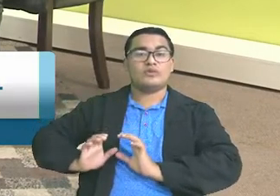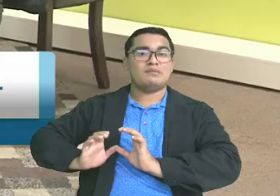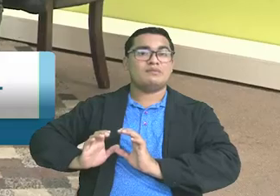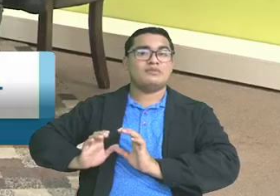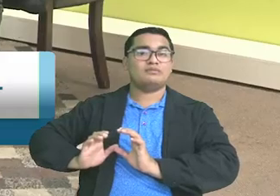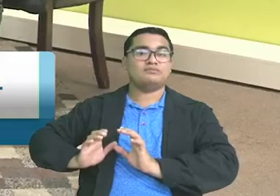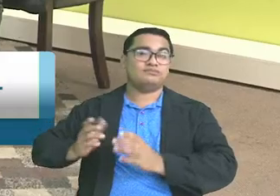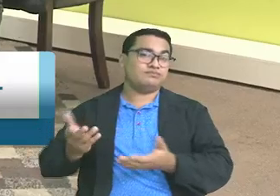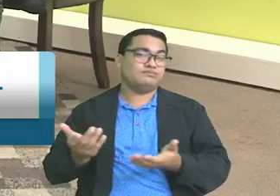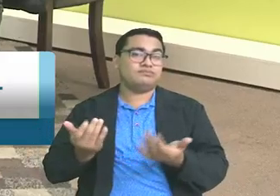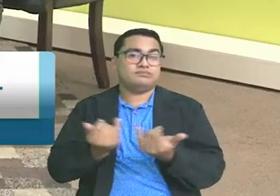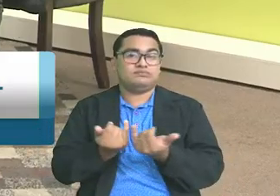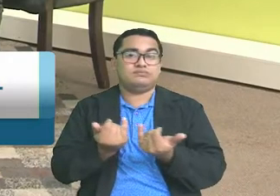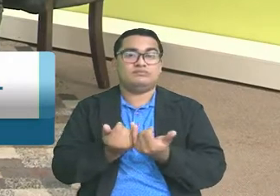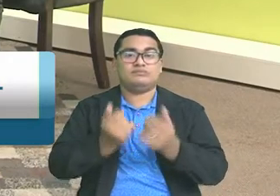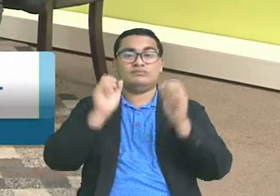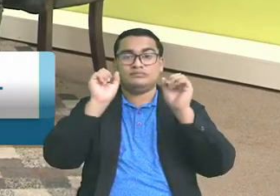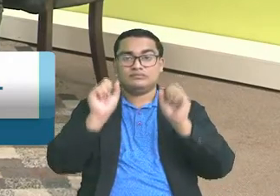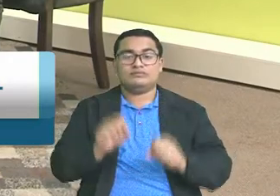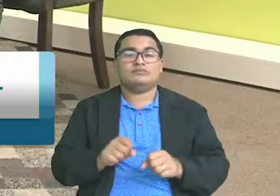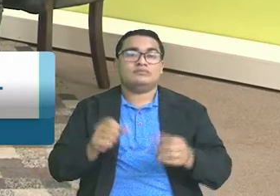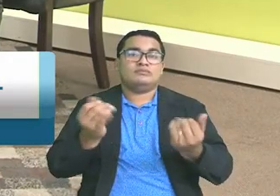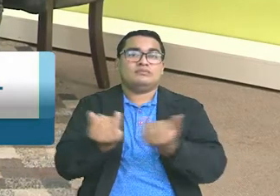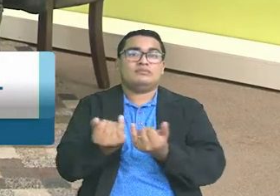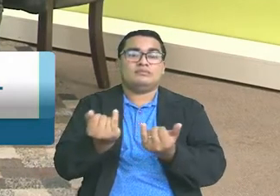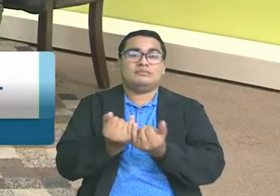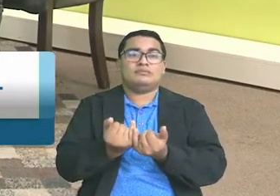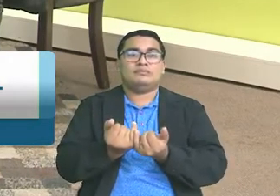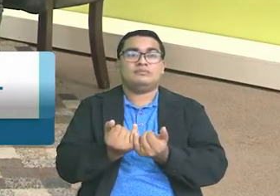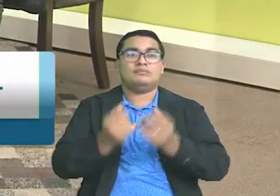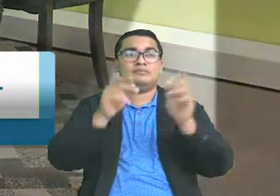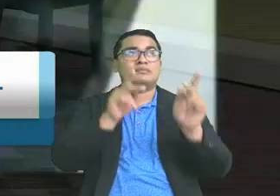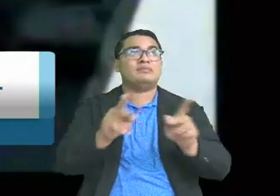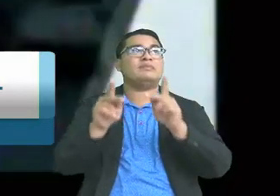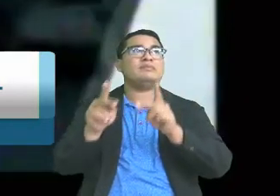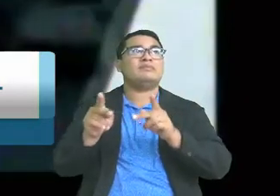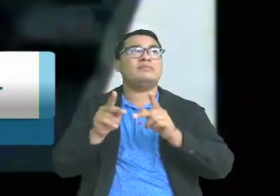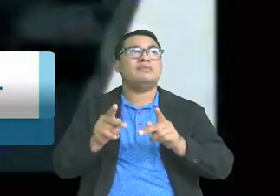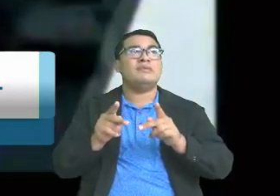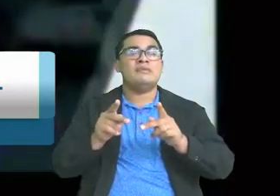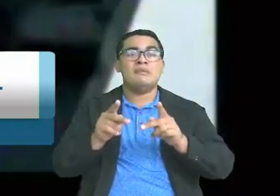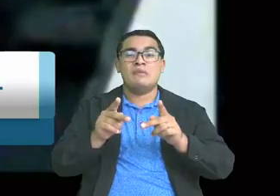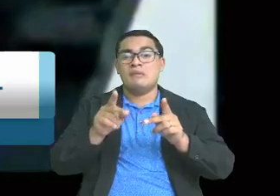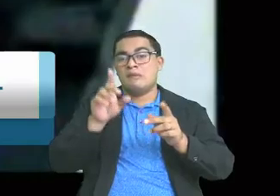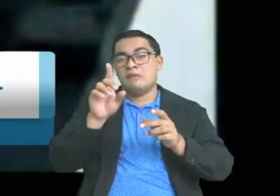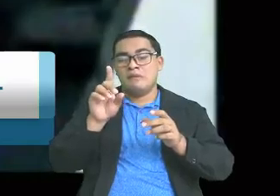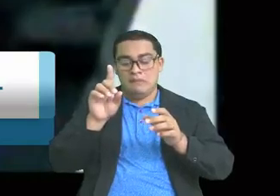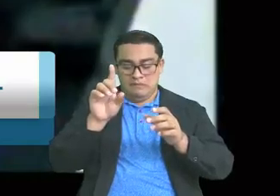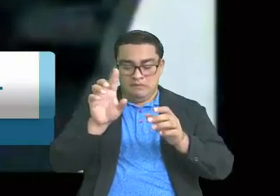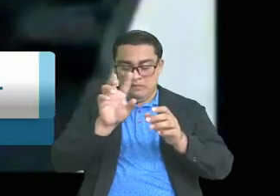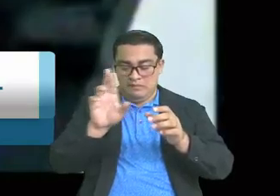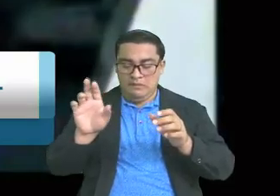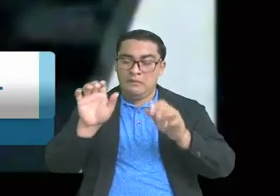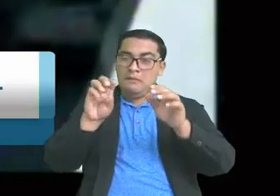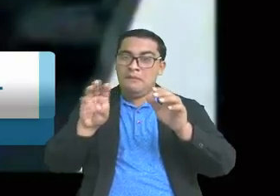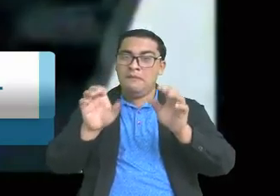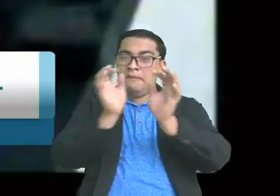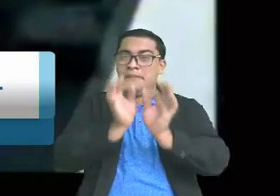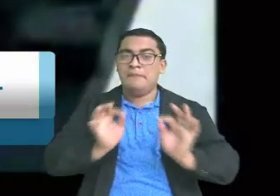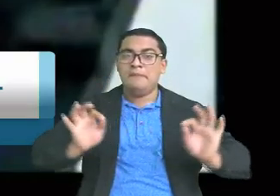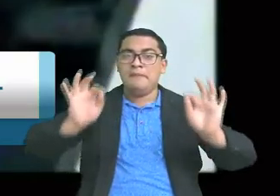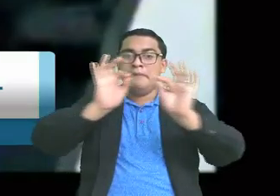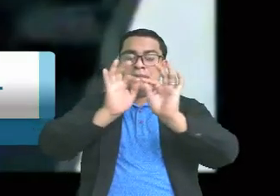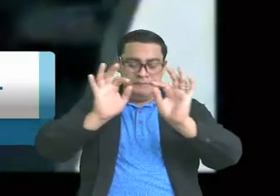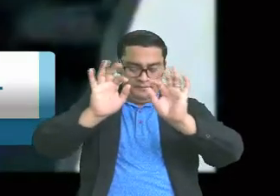la parálisis facial puede ser un síntoma de que esa persona pudo haber tenido un derrame. Sí, eso es importante aclararlo. Existen dos